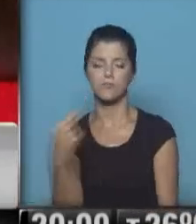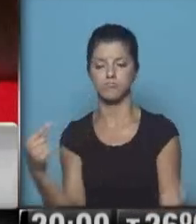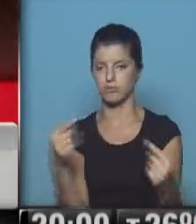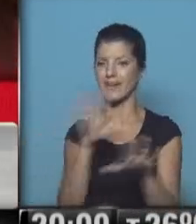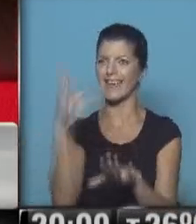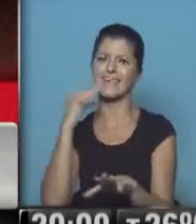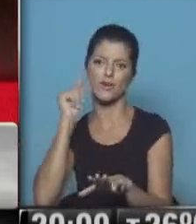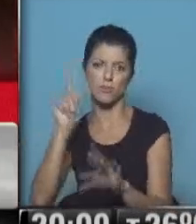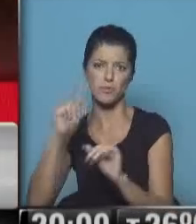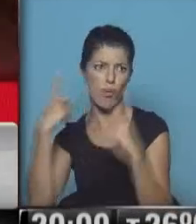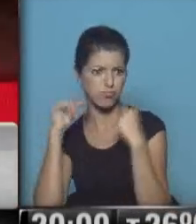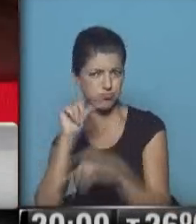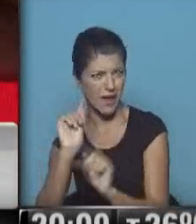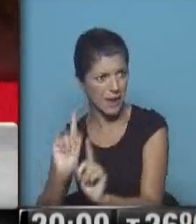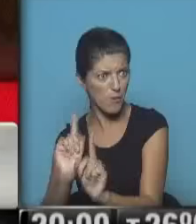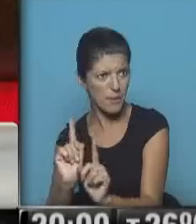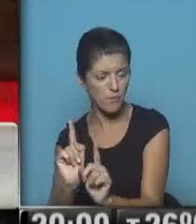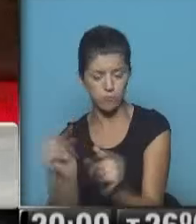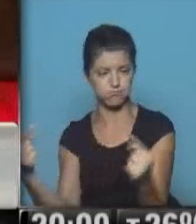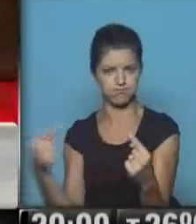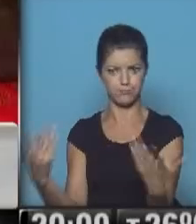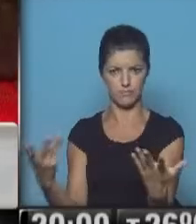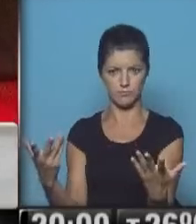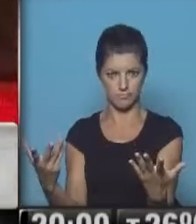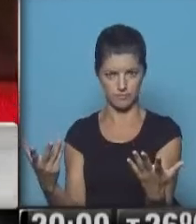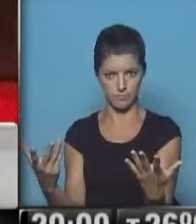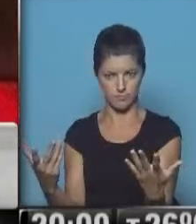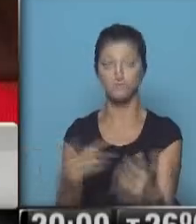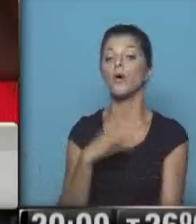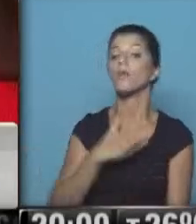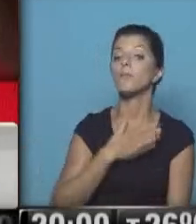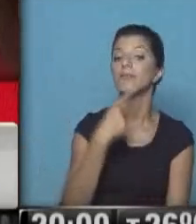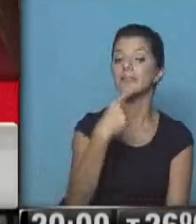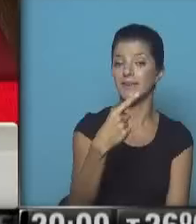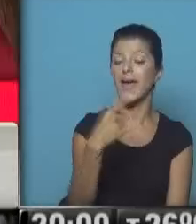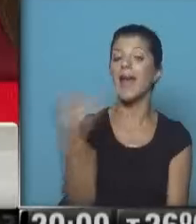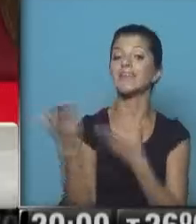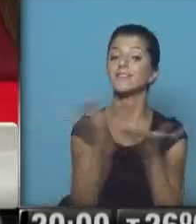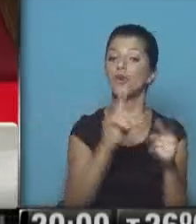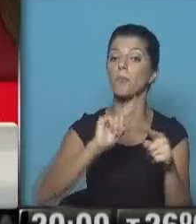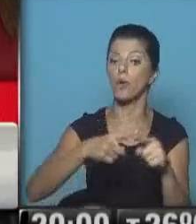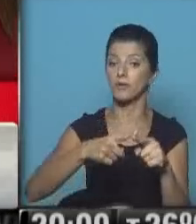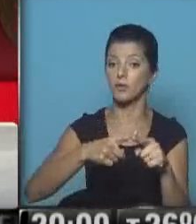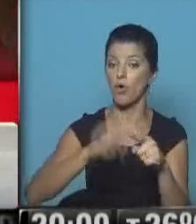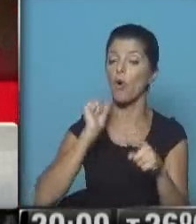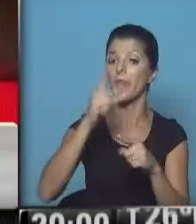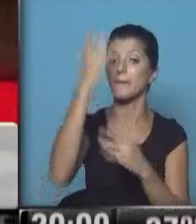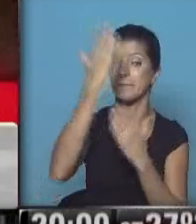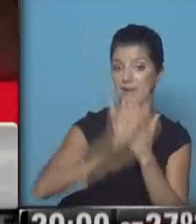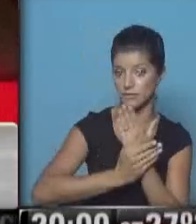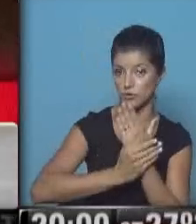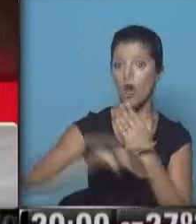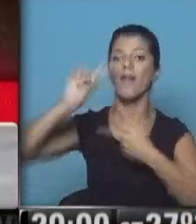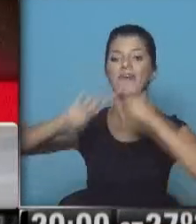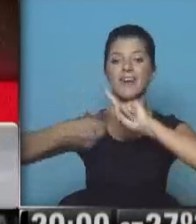Reino Unido a quien protesta le dije al al al funcionario que es asesor político del del ministro de relaciones